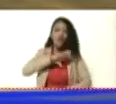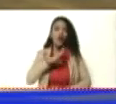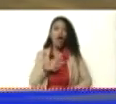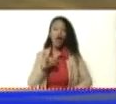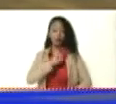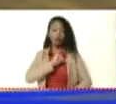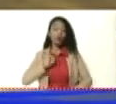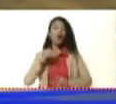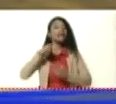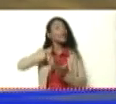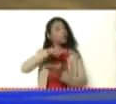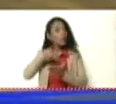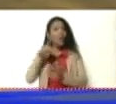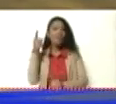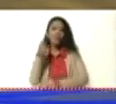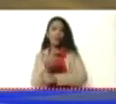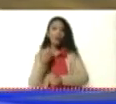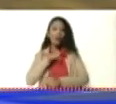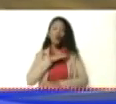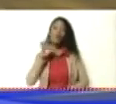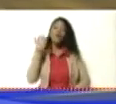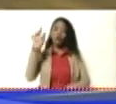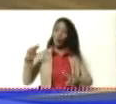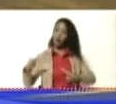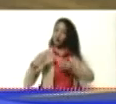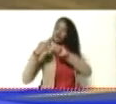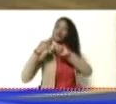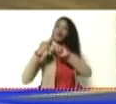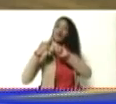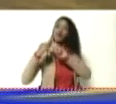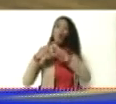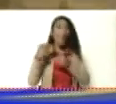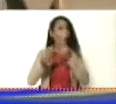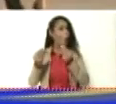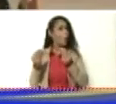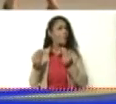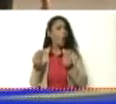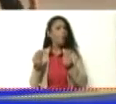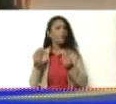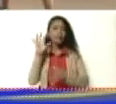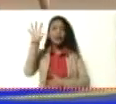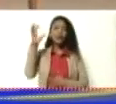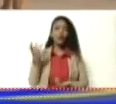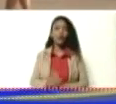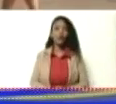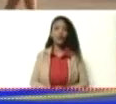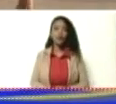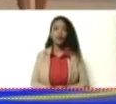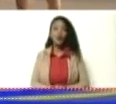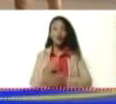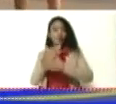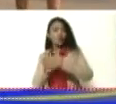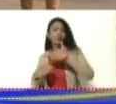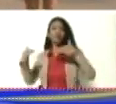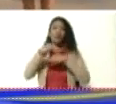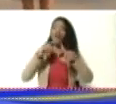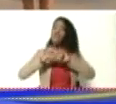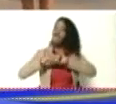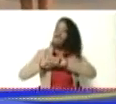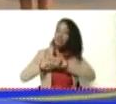nacional debe ser nuestro punto de encuentro como nación, por encima de las